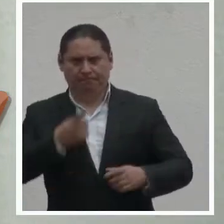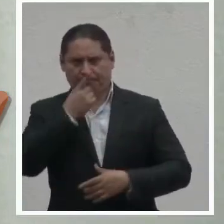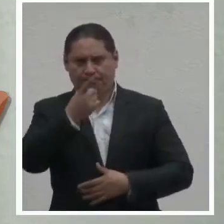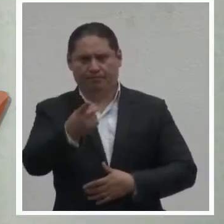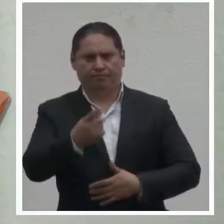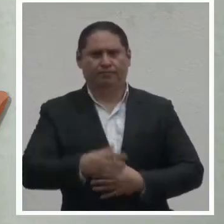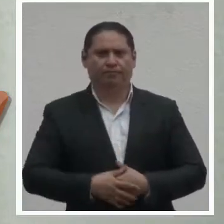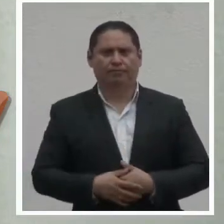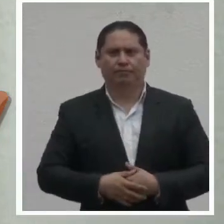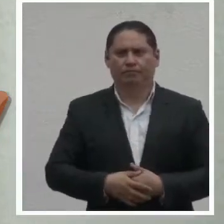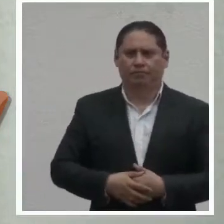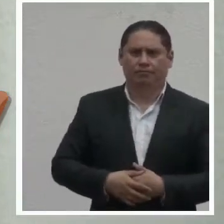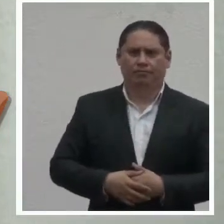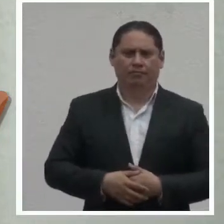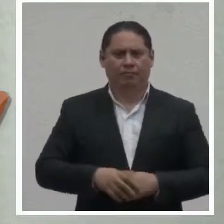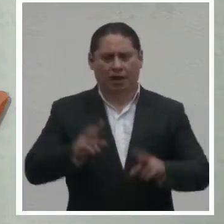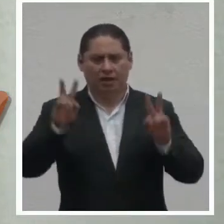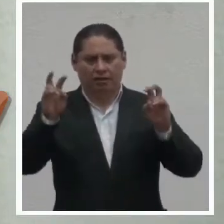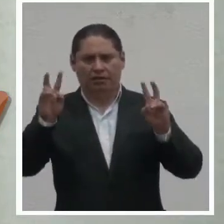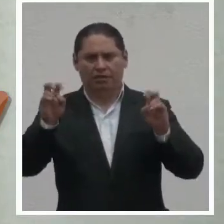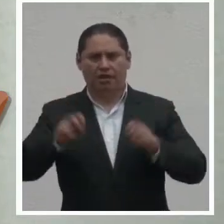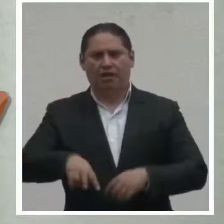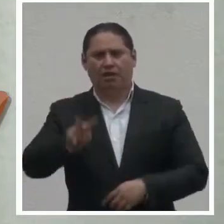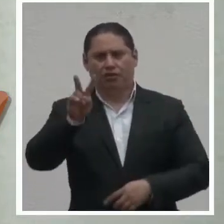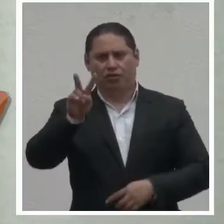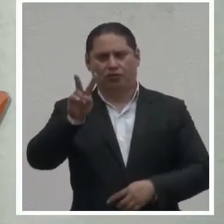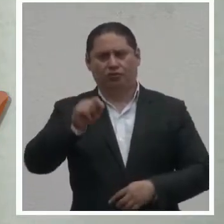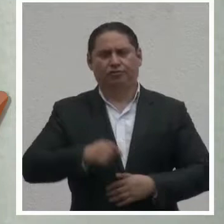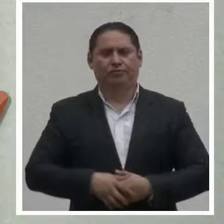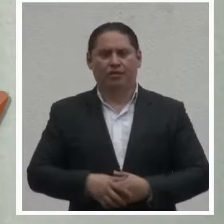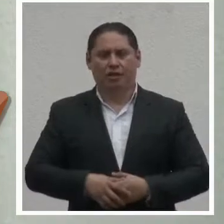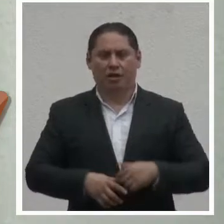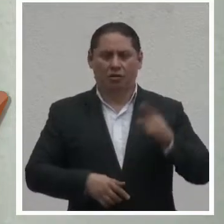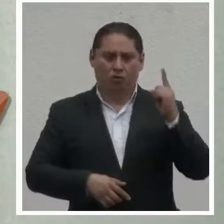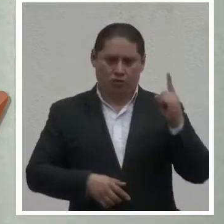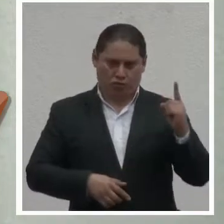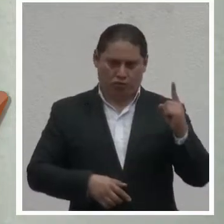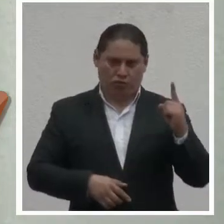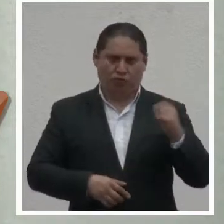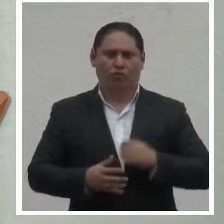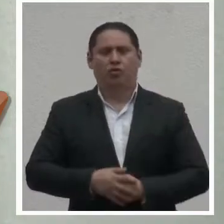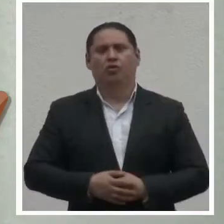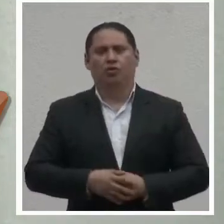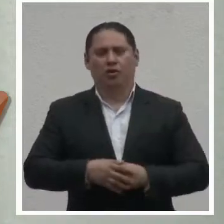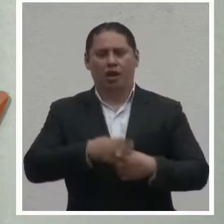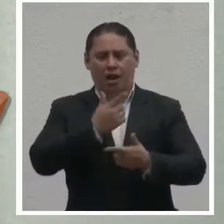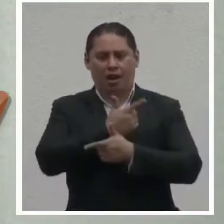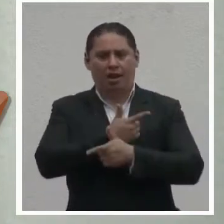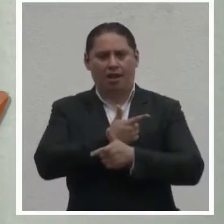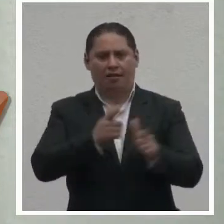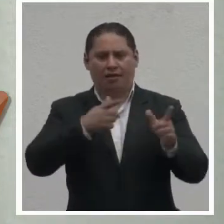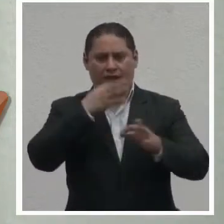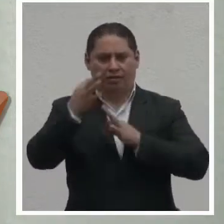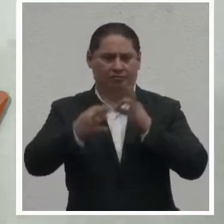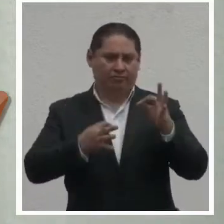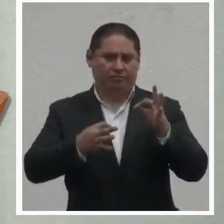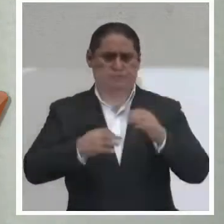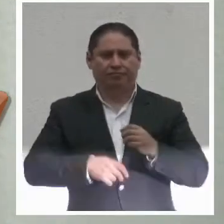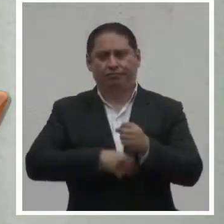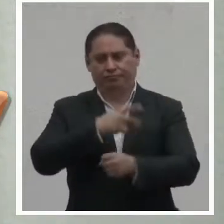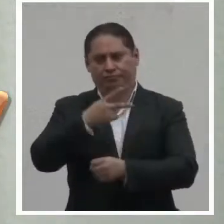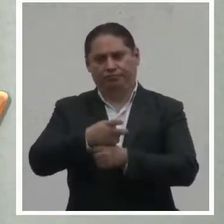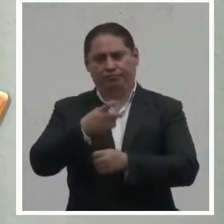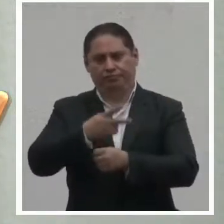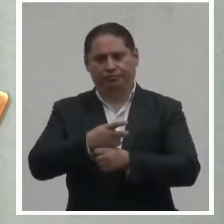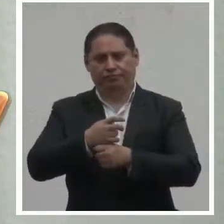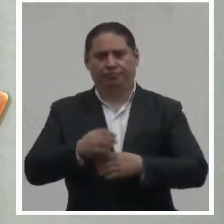mi exposición será en dos temas. Primero, libertad de expresión, legado del doctor Belisario Domínguez, y posteriormente las